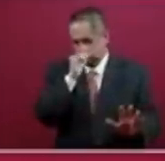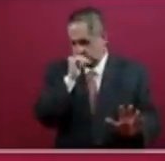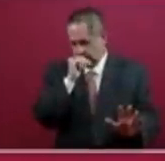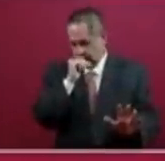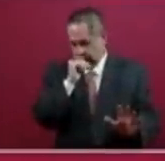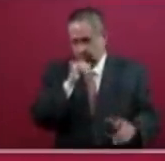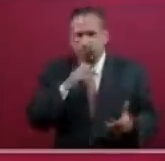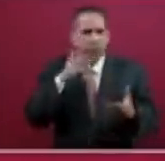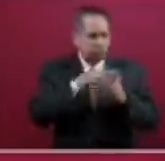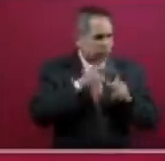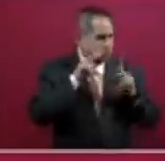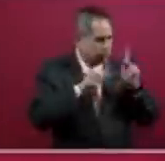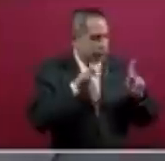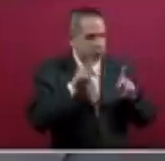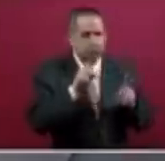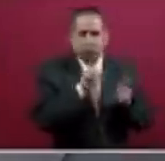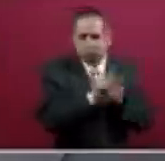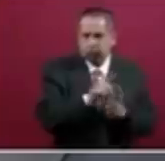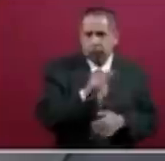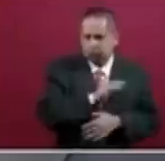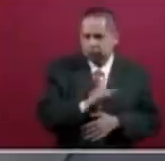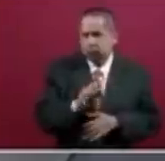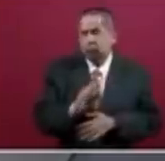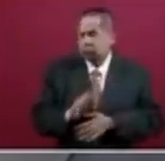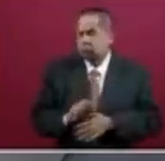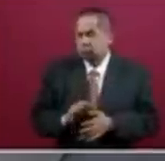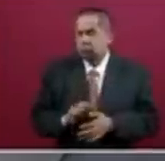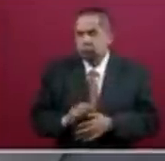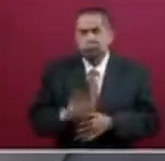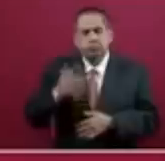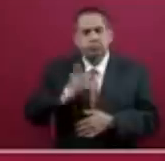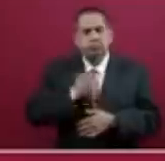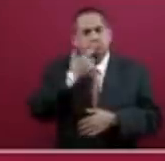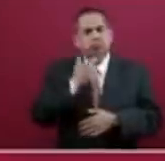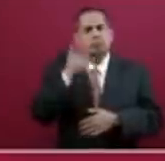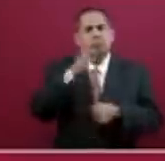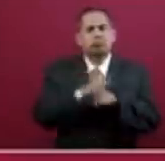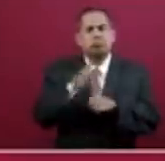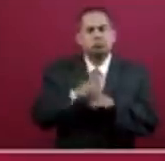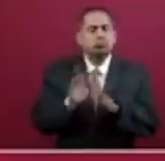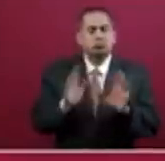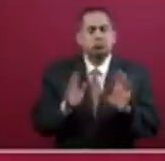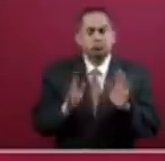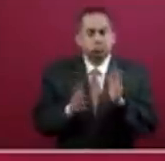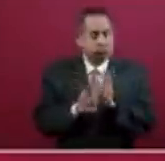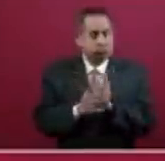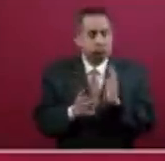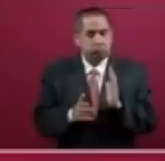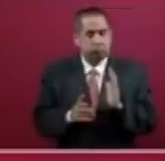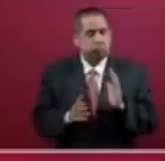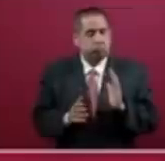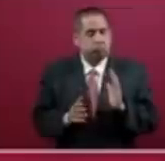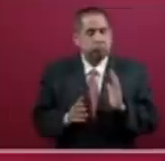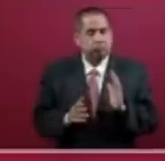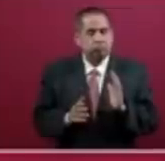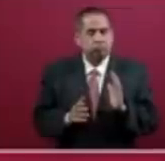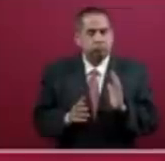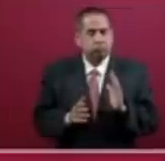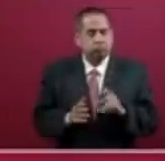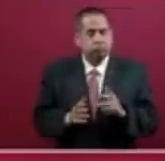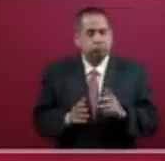podría hacerlo. Y lo mejor es de que paren, ¿sí?,